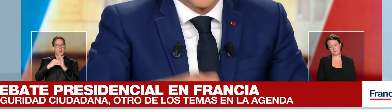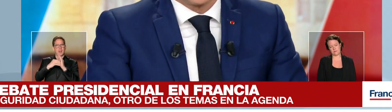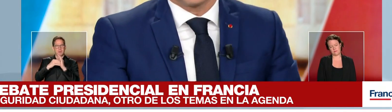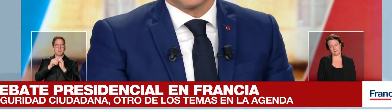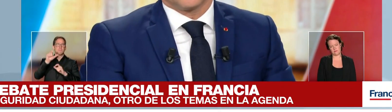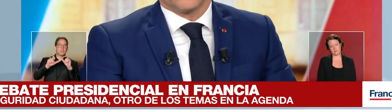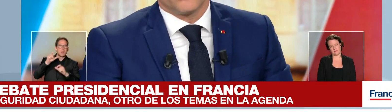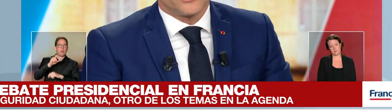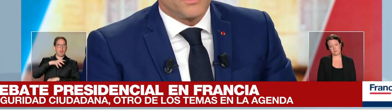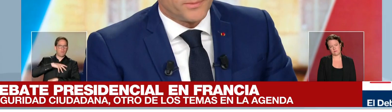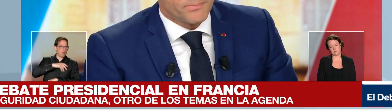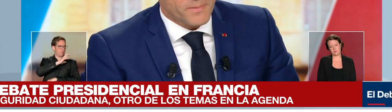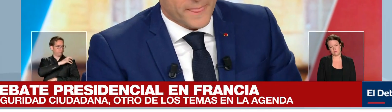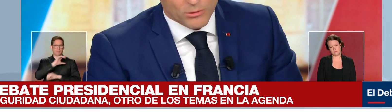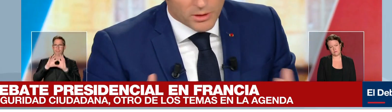usted propuso,